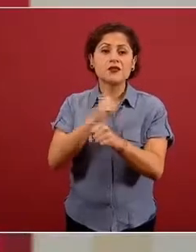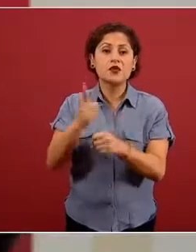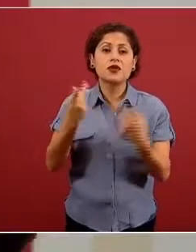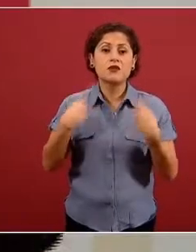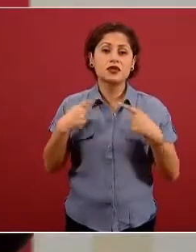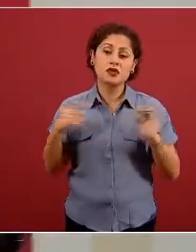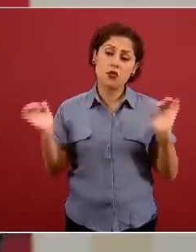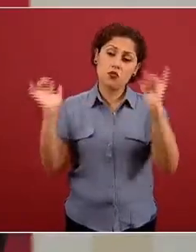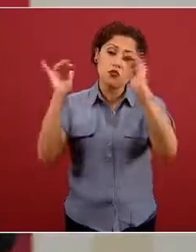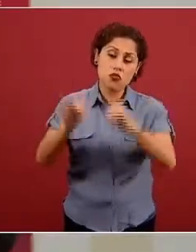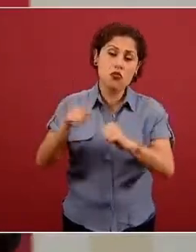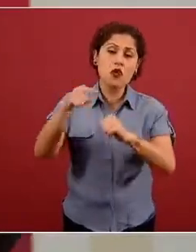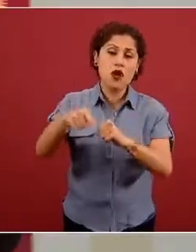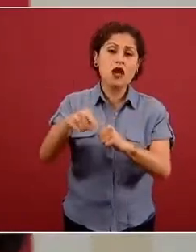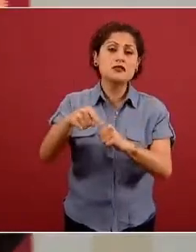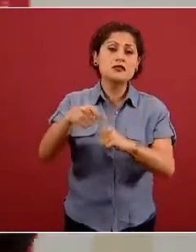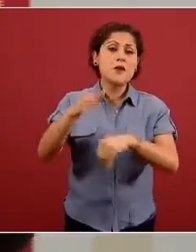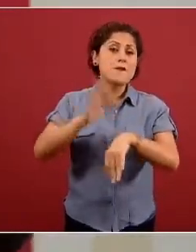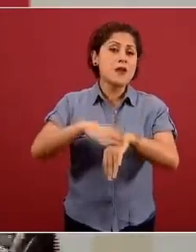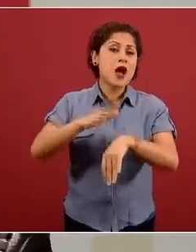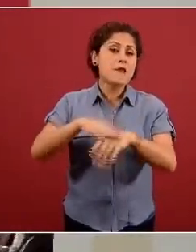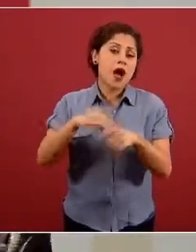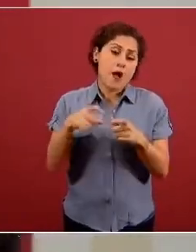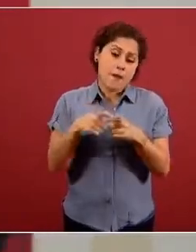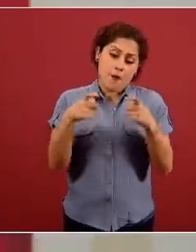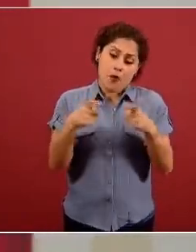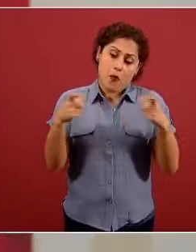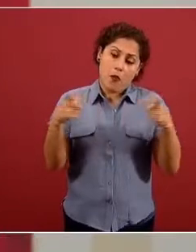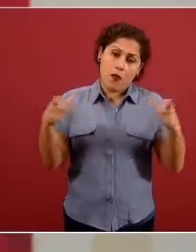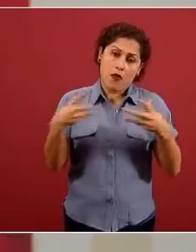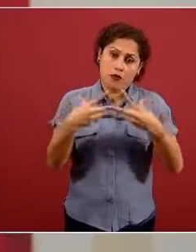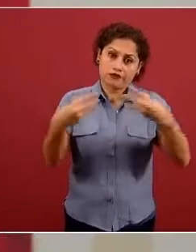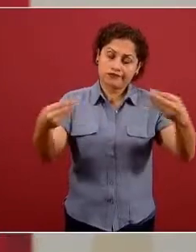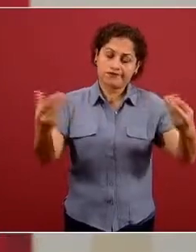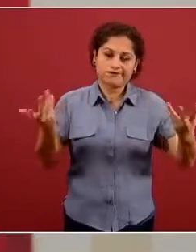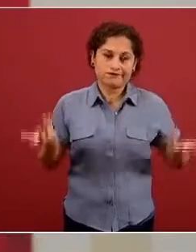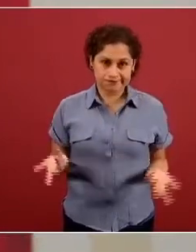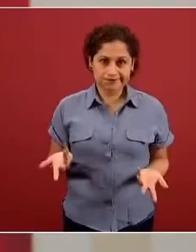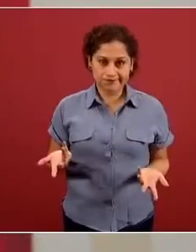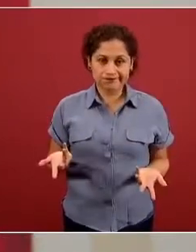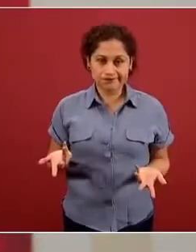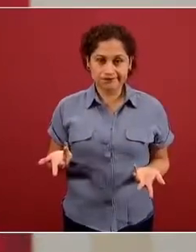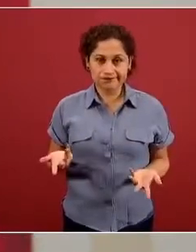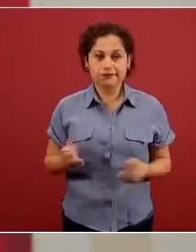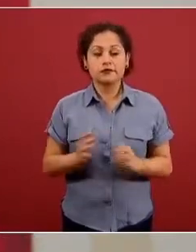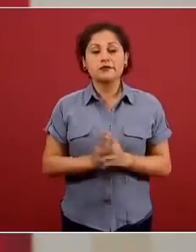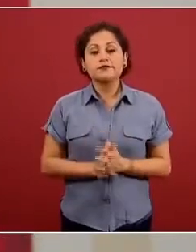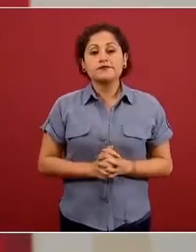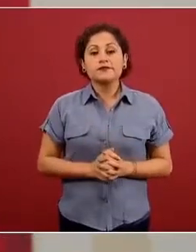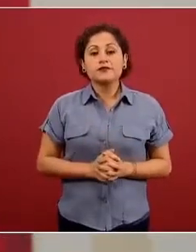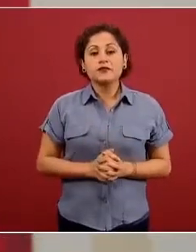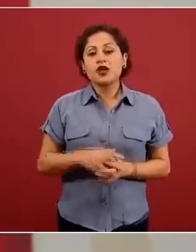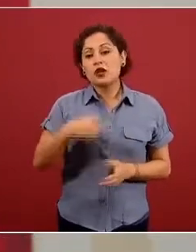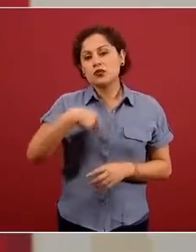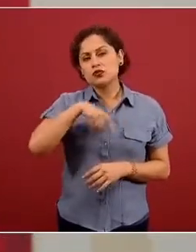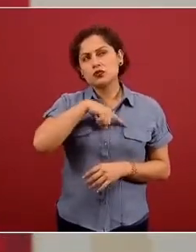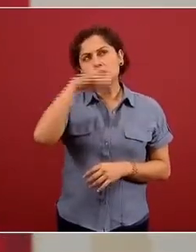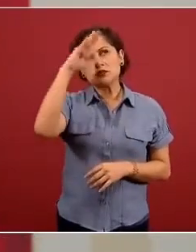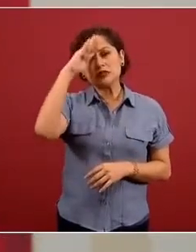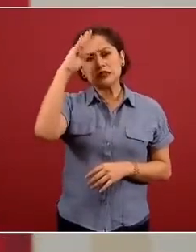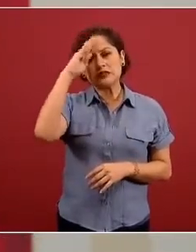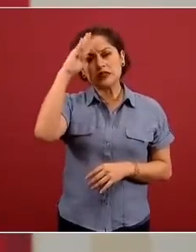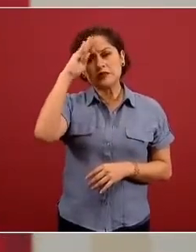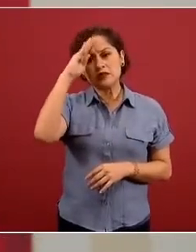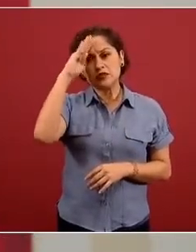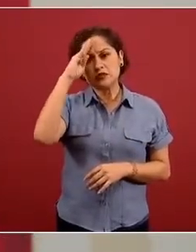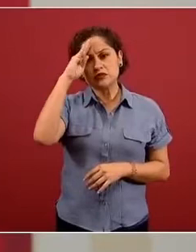todos. Eso lleva a que haya más y más y más y más contagios. Cuando pensamos en el evento más lamentable de esta